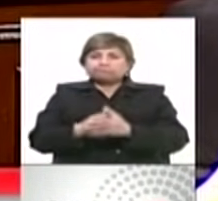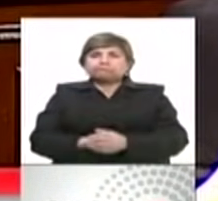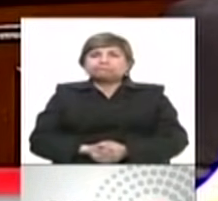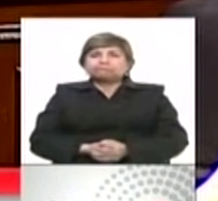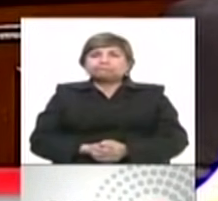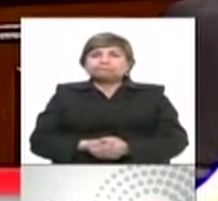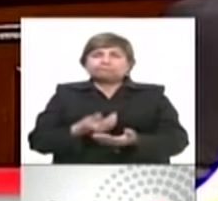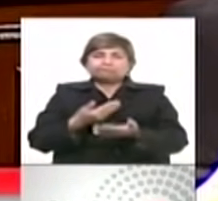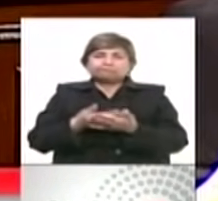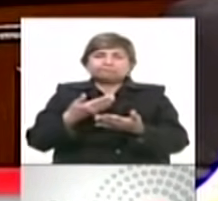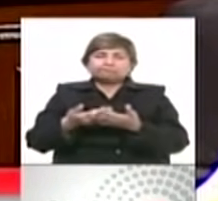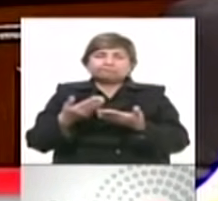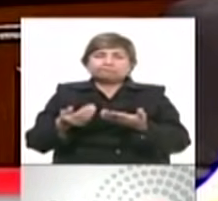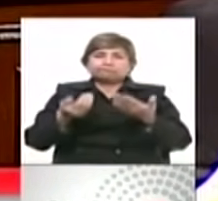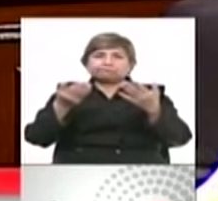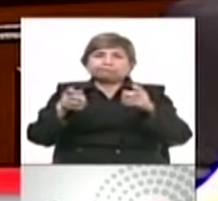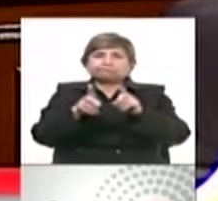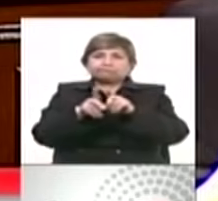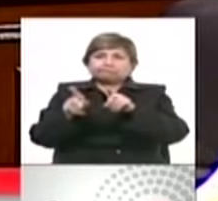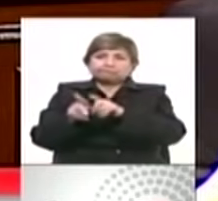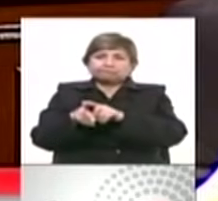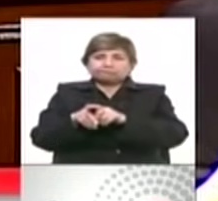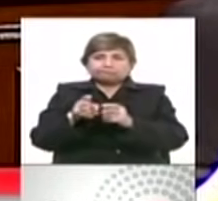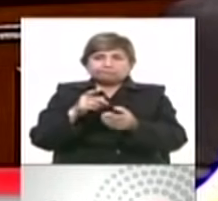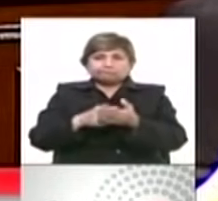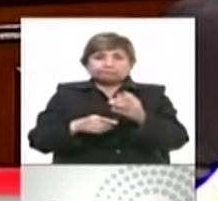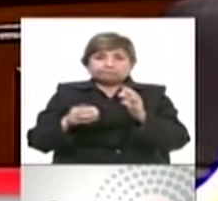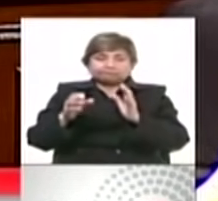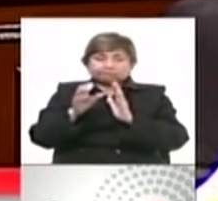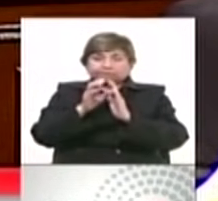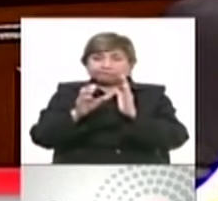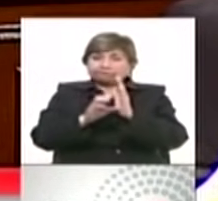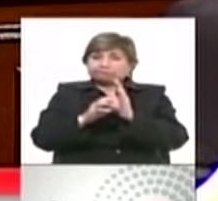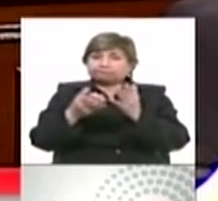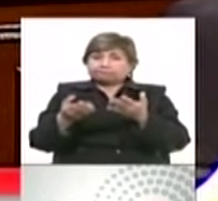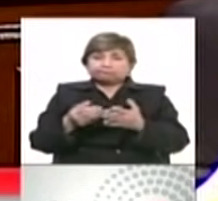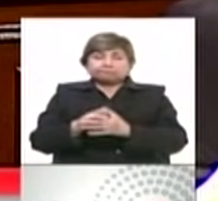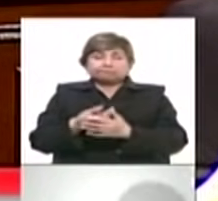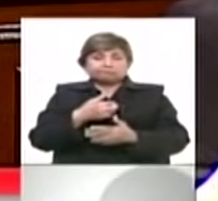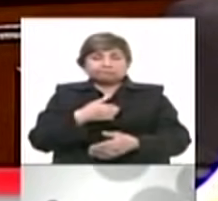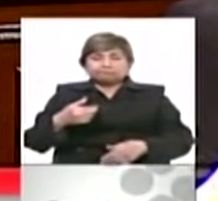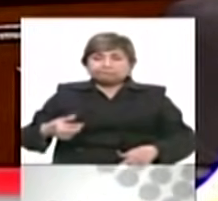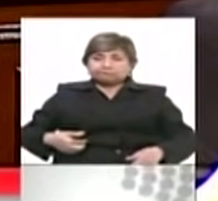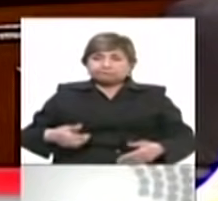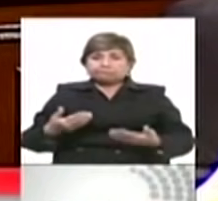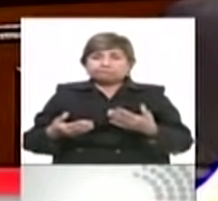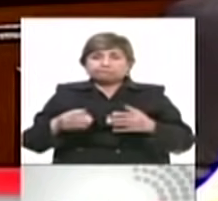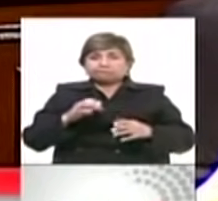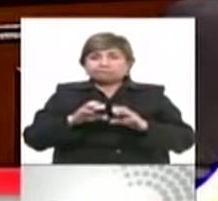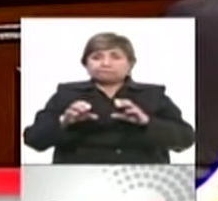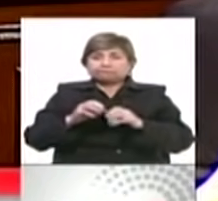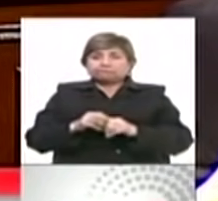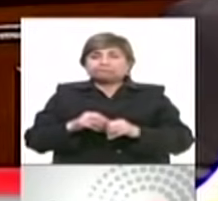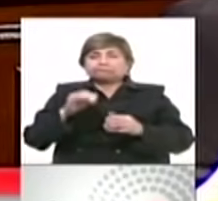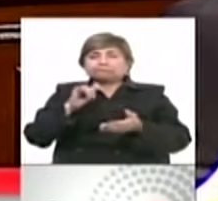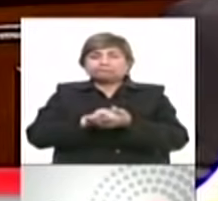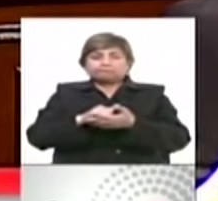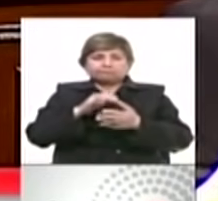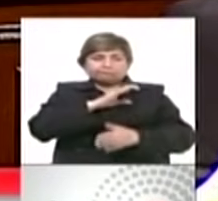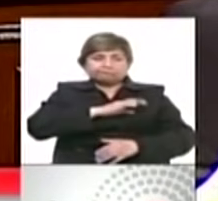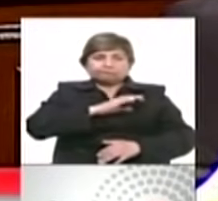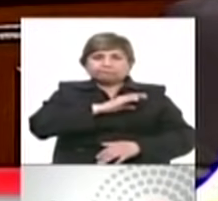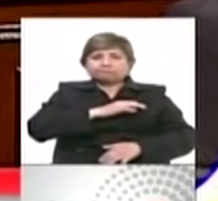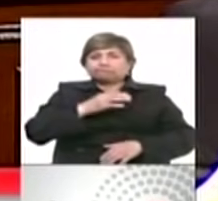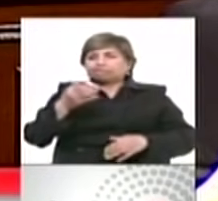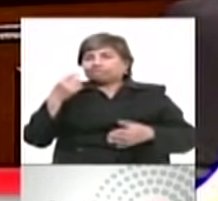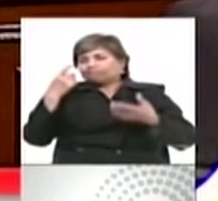¿Cuál es la postura de ustedes en general de política económica? Bueno, lo creemos que Camisea,